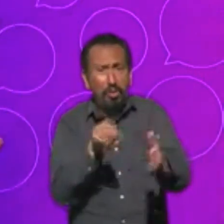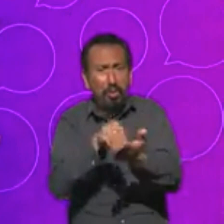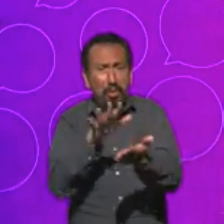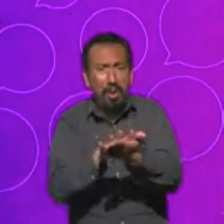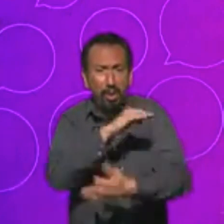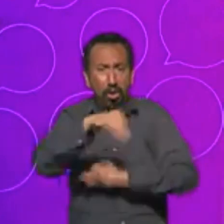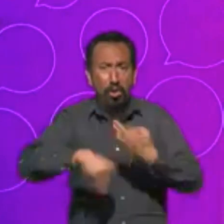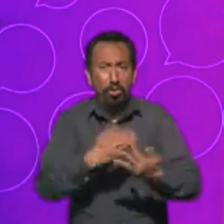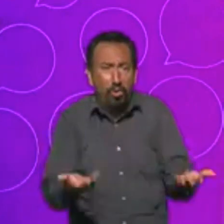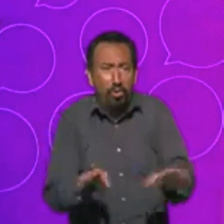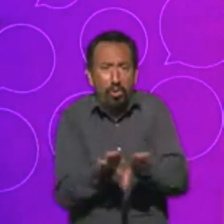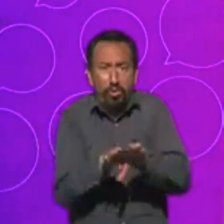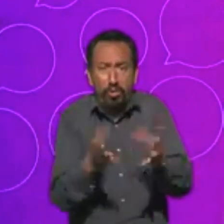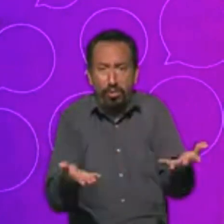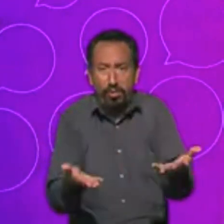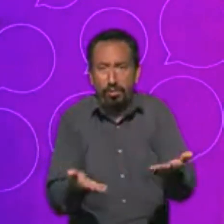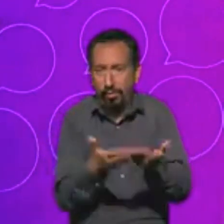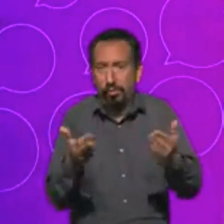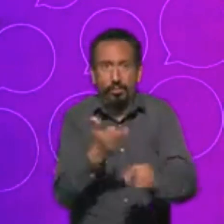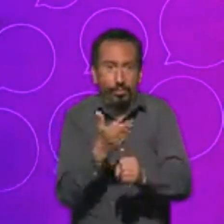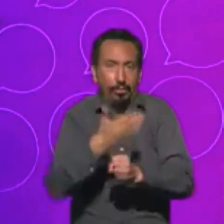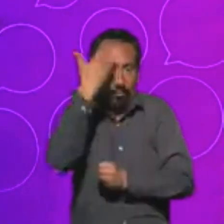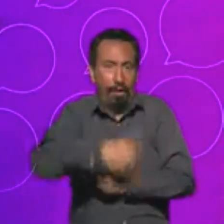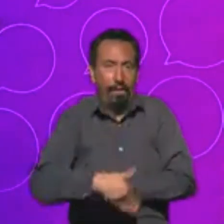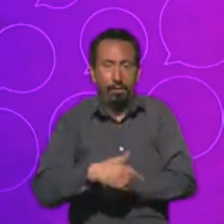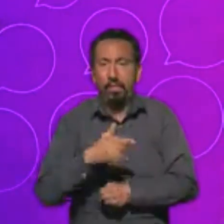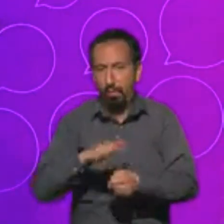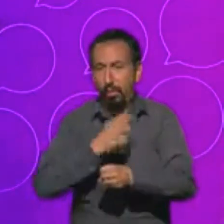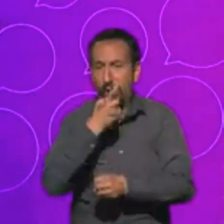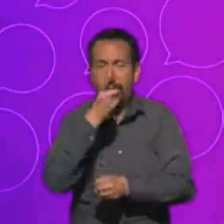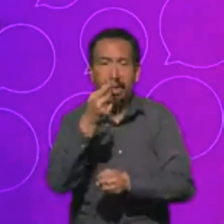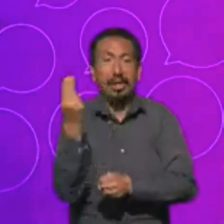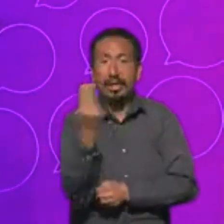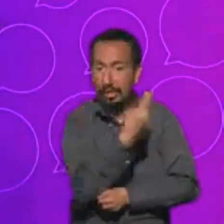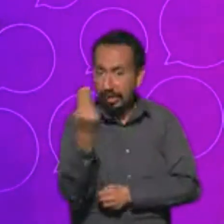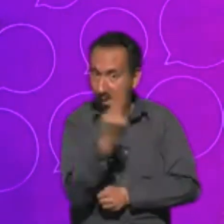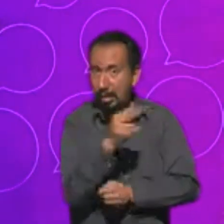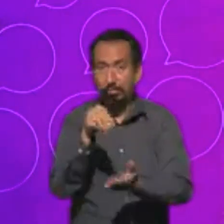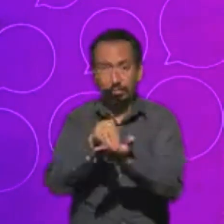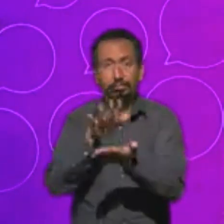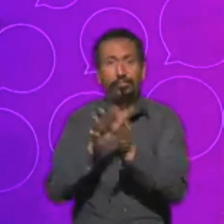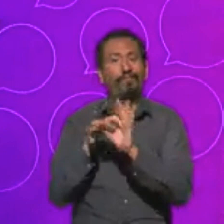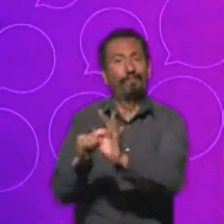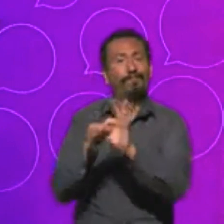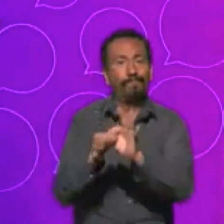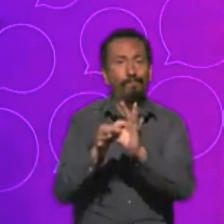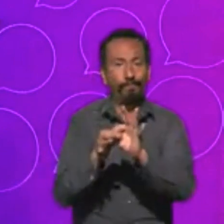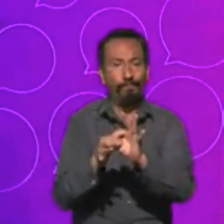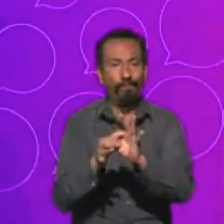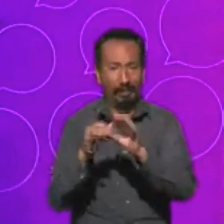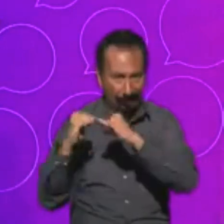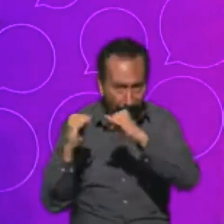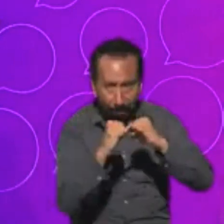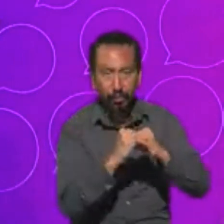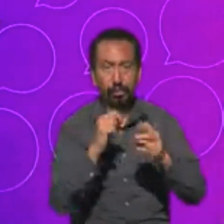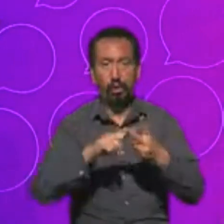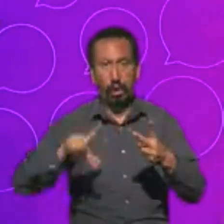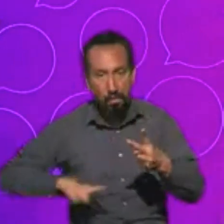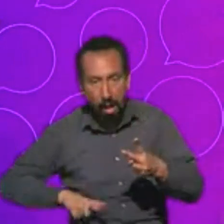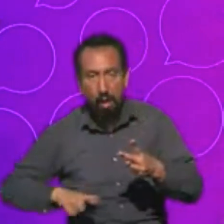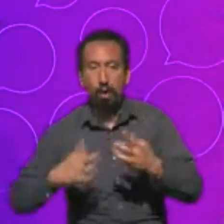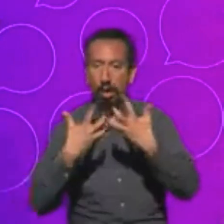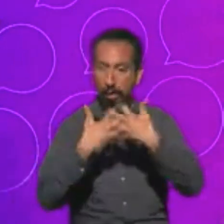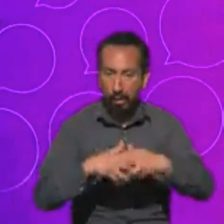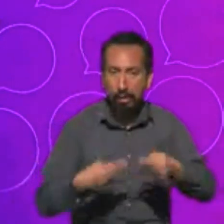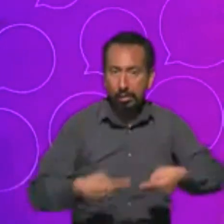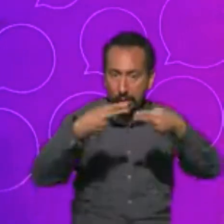todos entonces de entrada ahí eso lo observaría pero yo también creo que debemos tener un pacto un pacto social instituciones gobierno sector privado